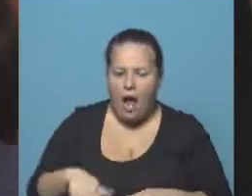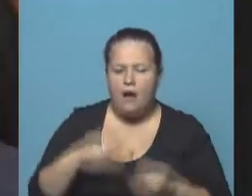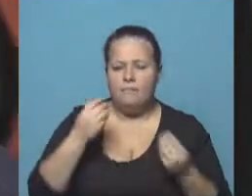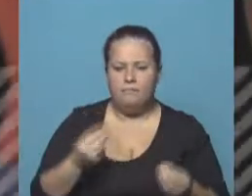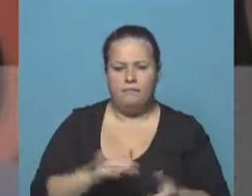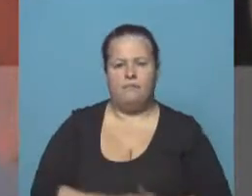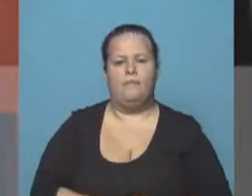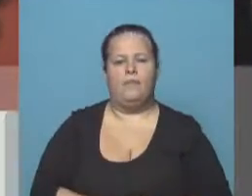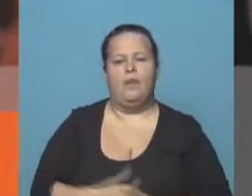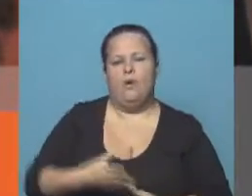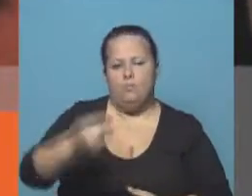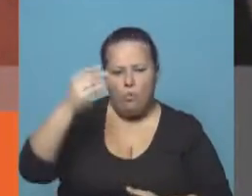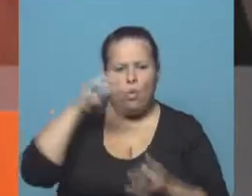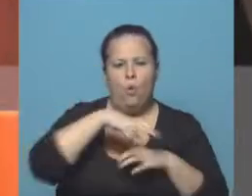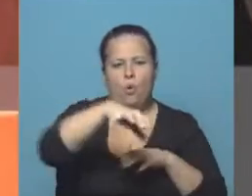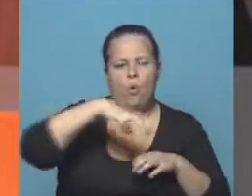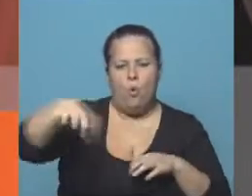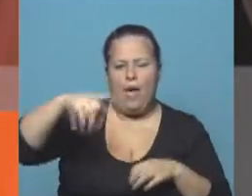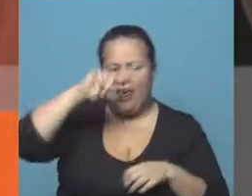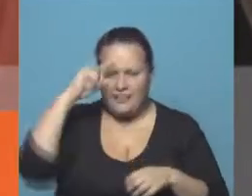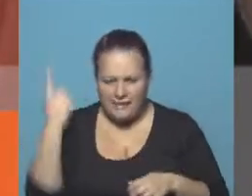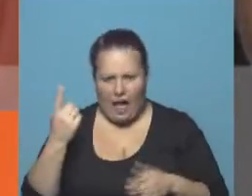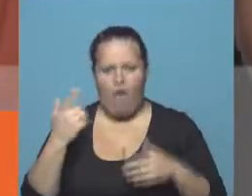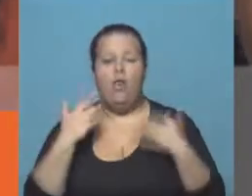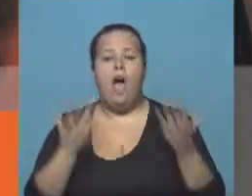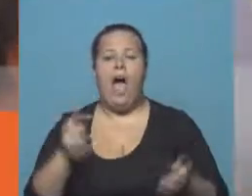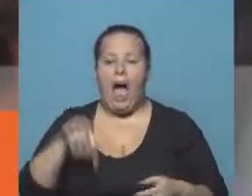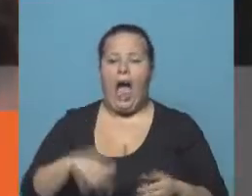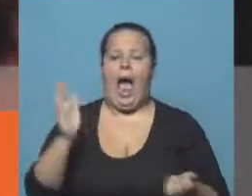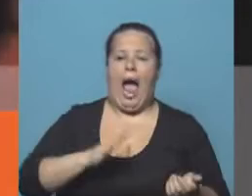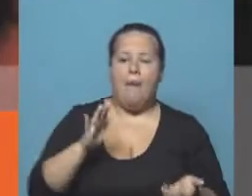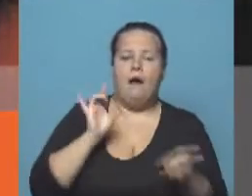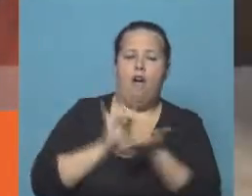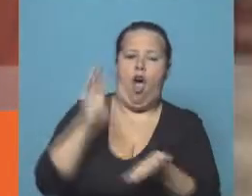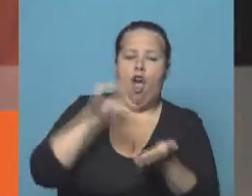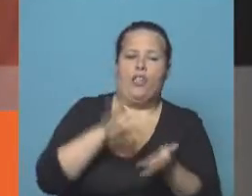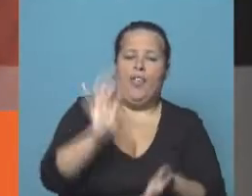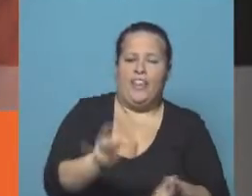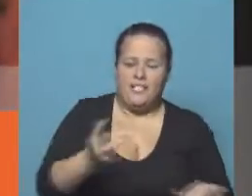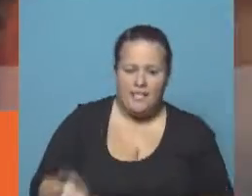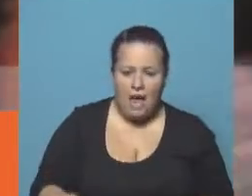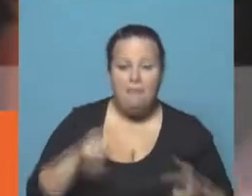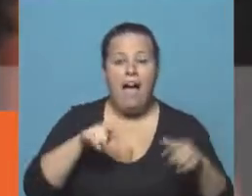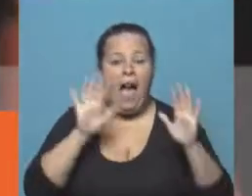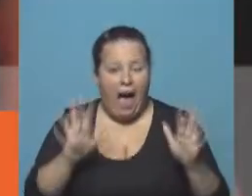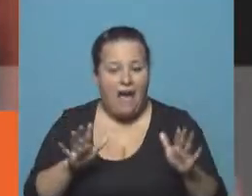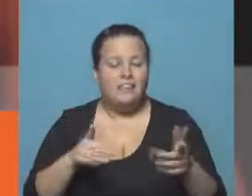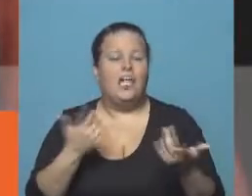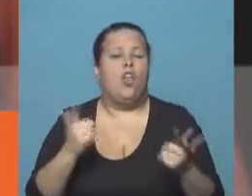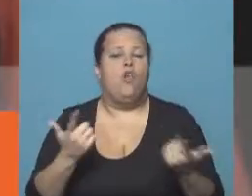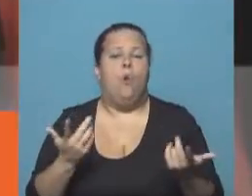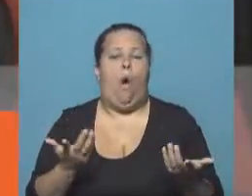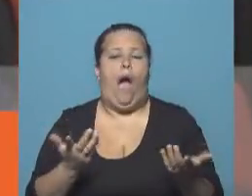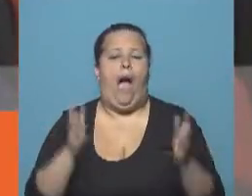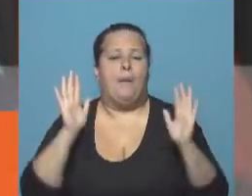ocurren infinidad de reparticiones estatales, entonces ahora amenazan con nuevo despido a fin de año, de esta manera no se va